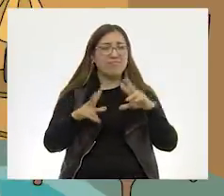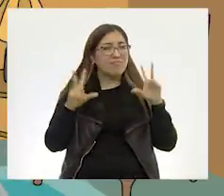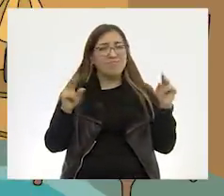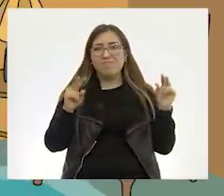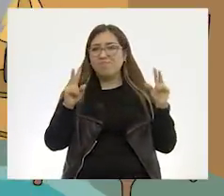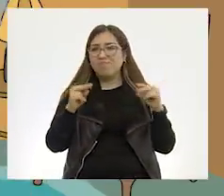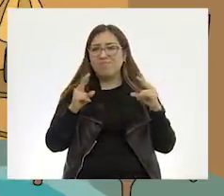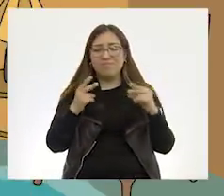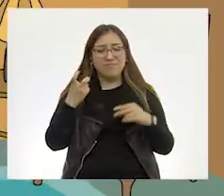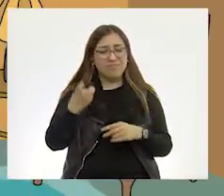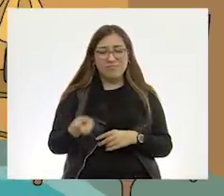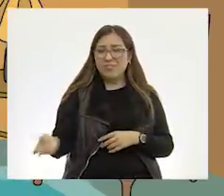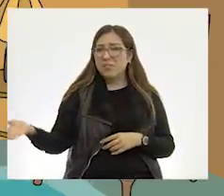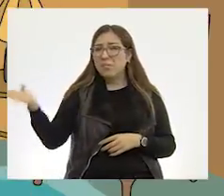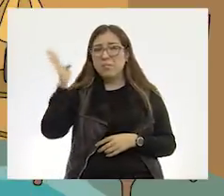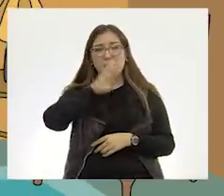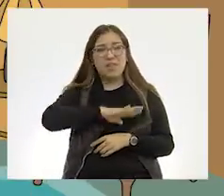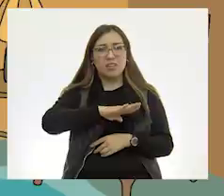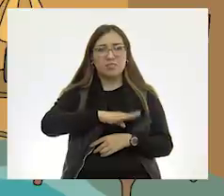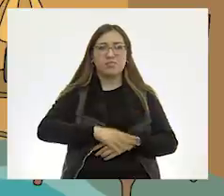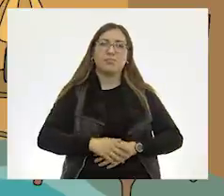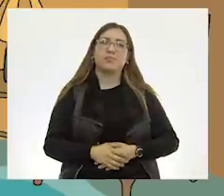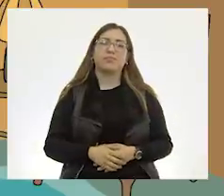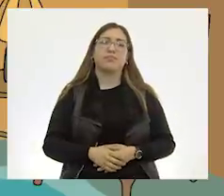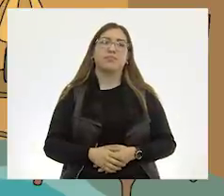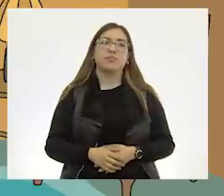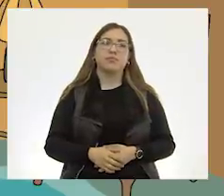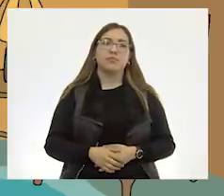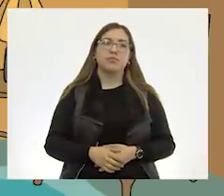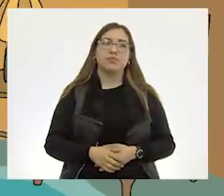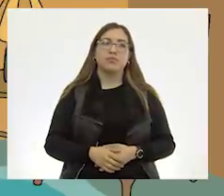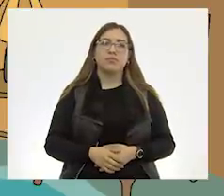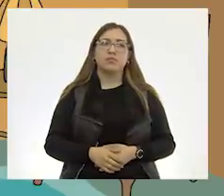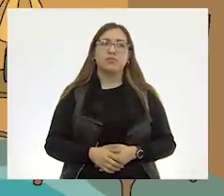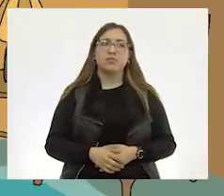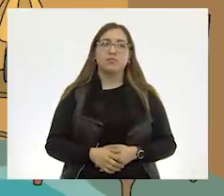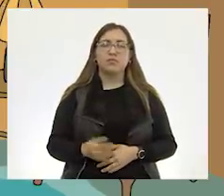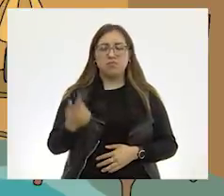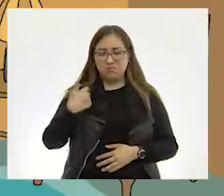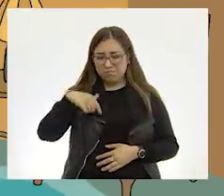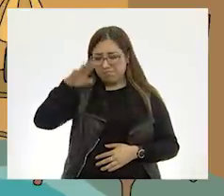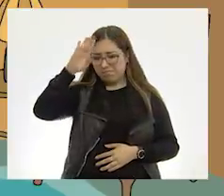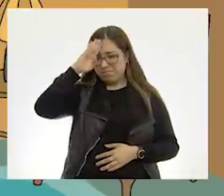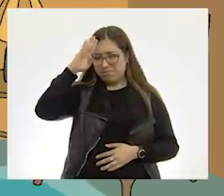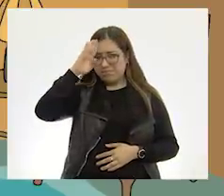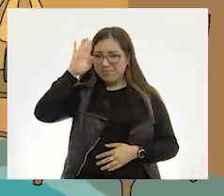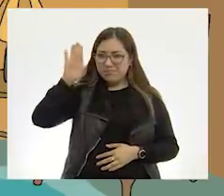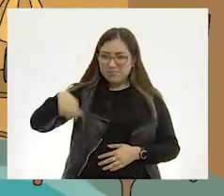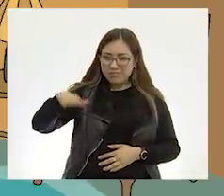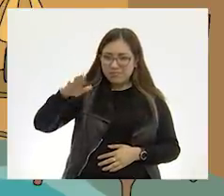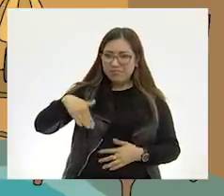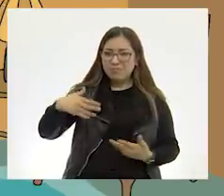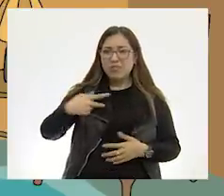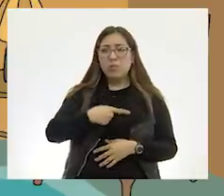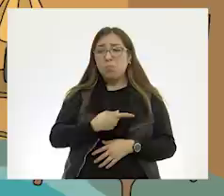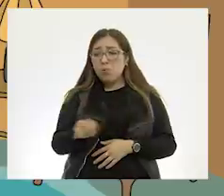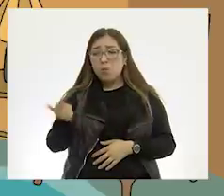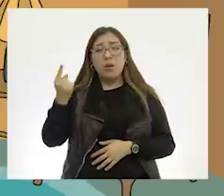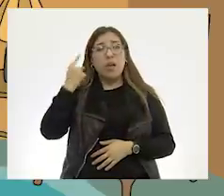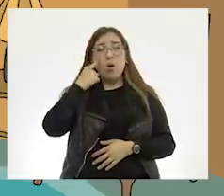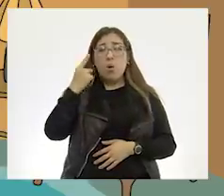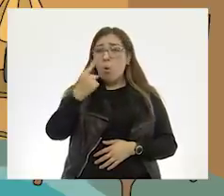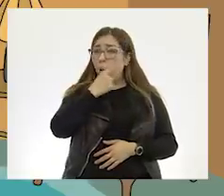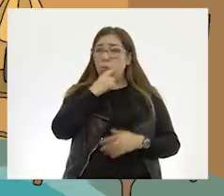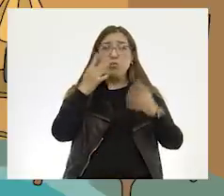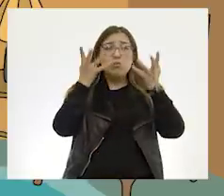No, pero qué barbaridad, ¿no? Y yo le decía, híjole, Cupertino, pues, se te van a freír tus ojitos, manito,